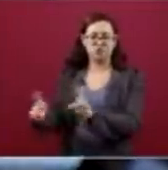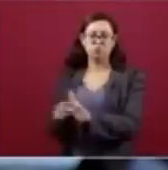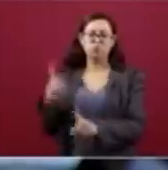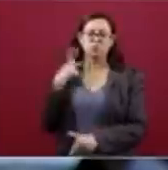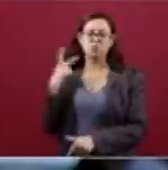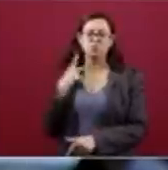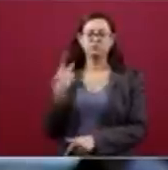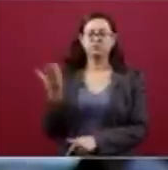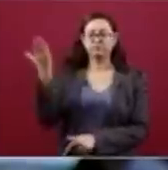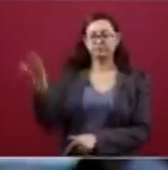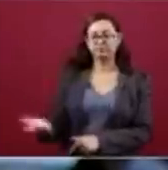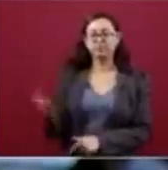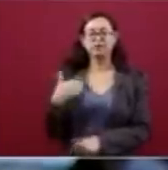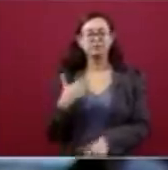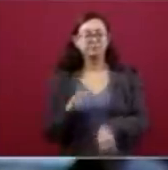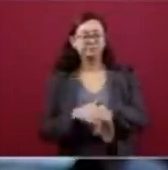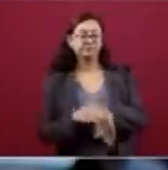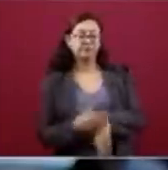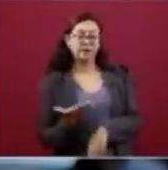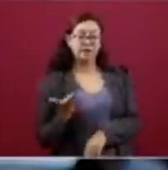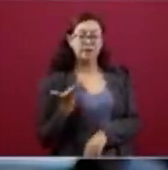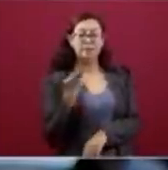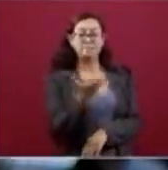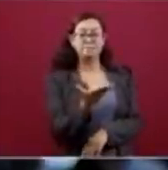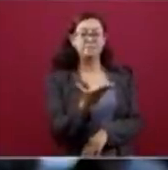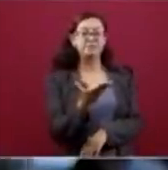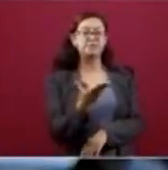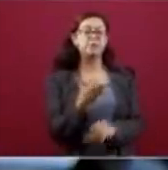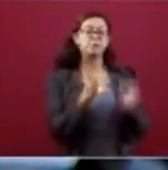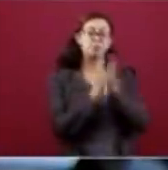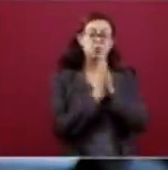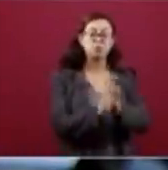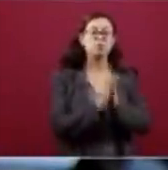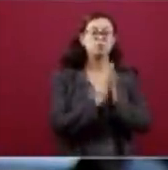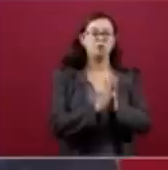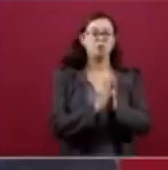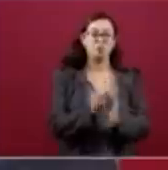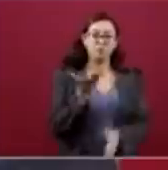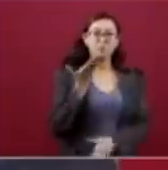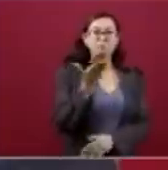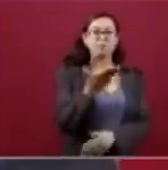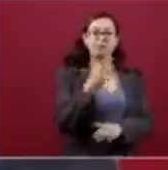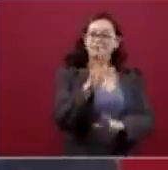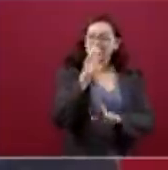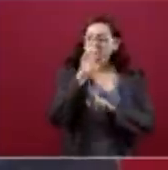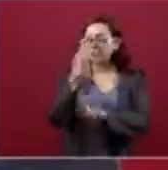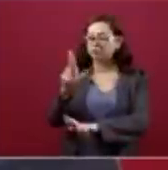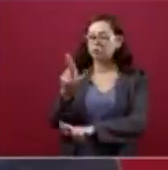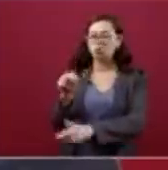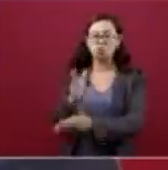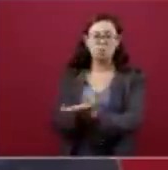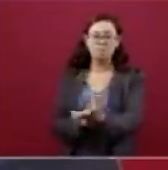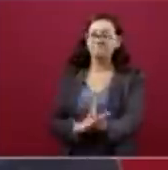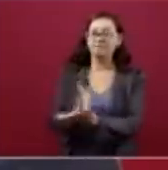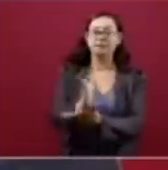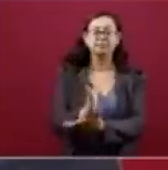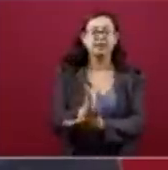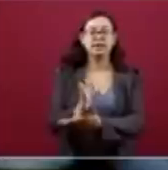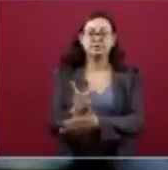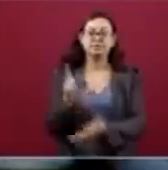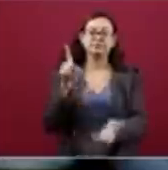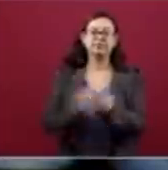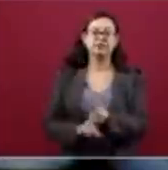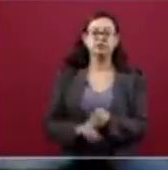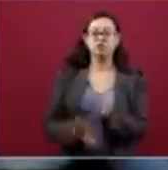usted le pide, le demanda respeto y no intromisión en el proceso